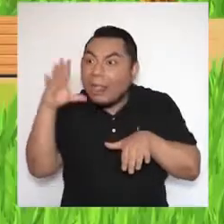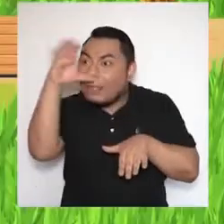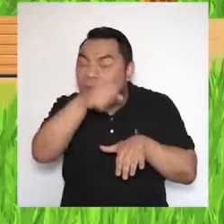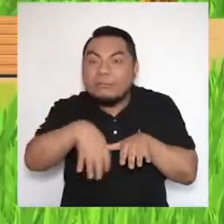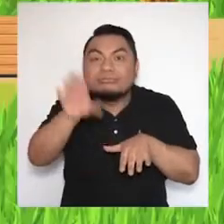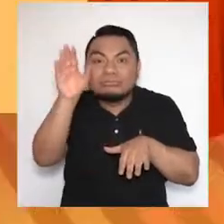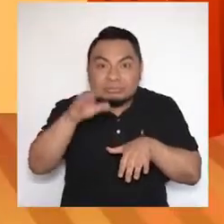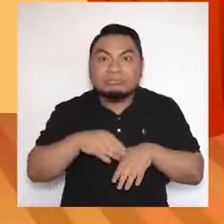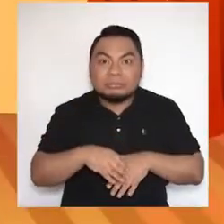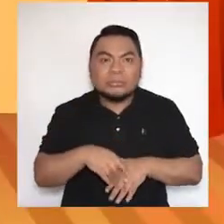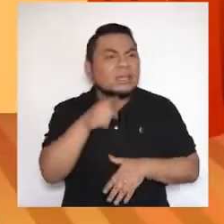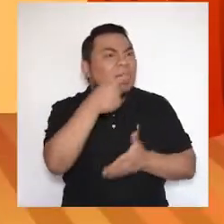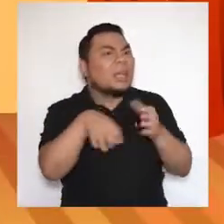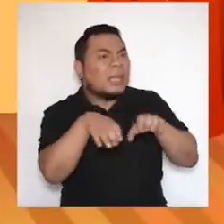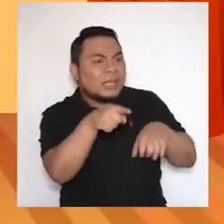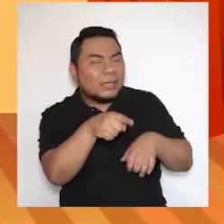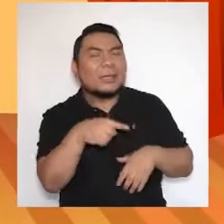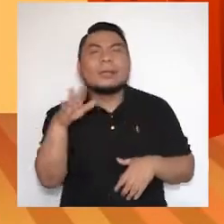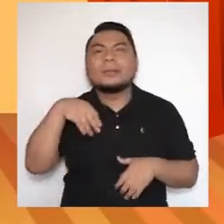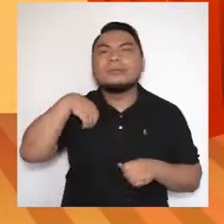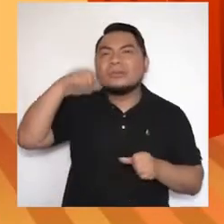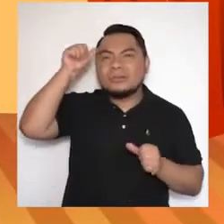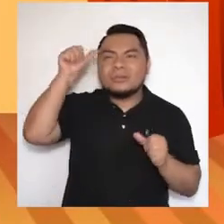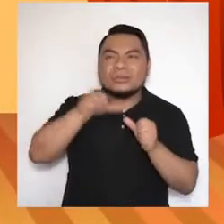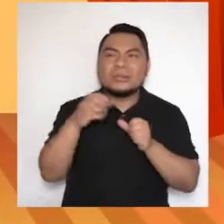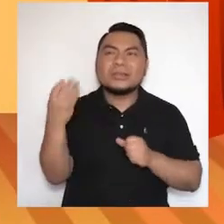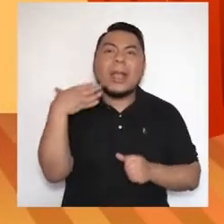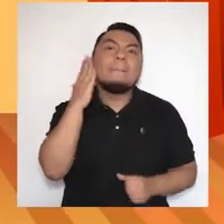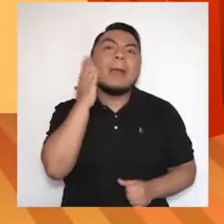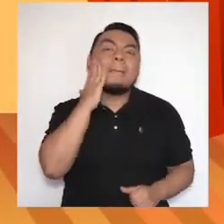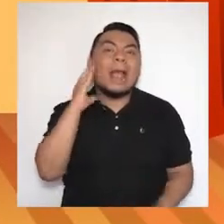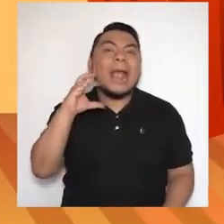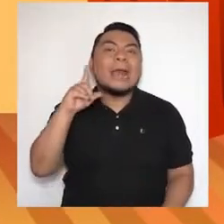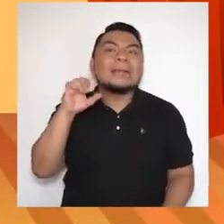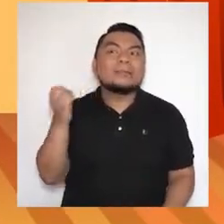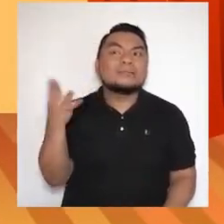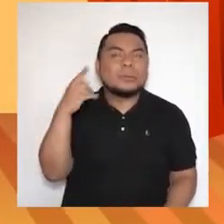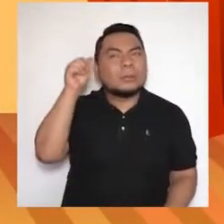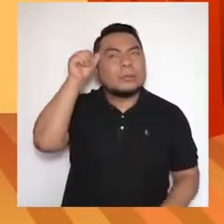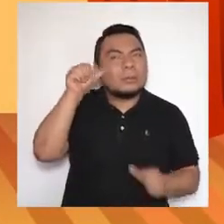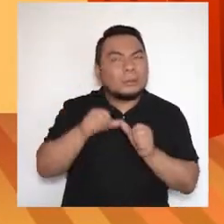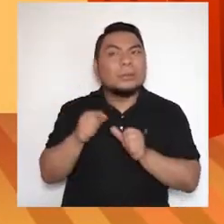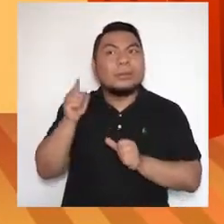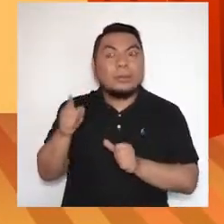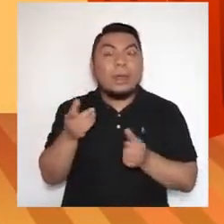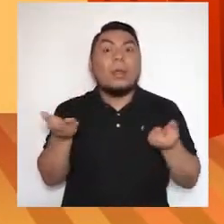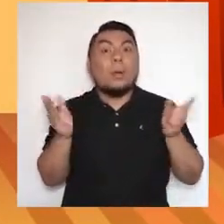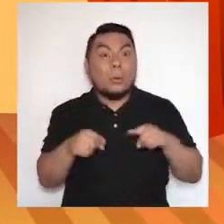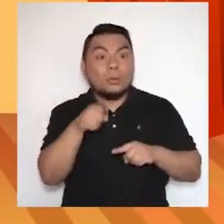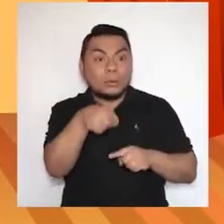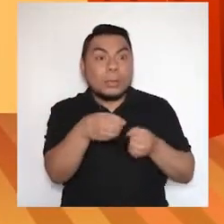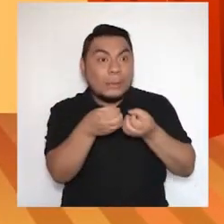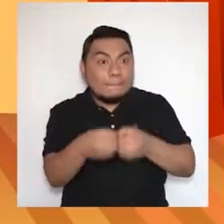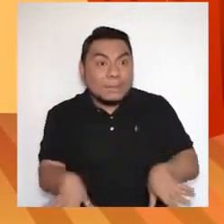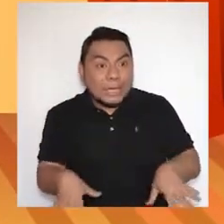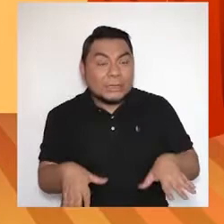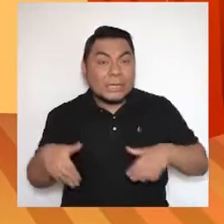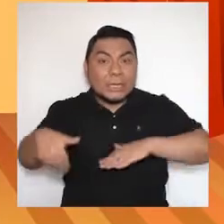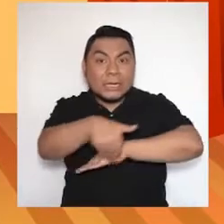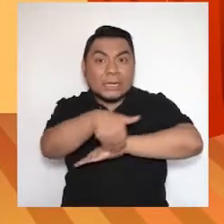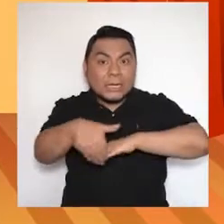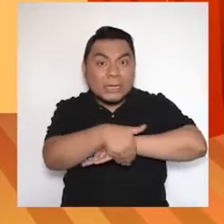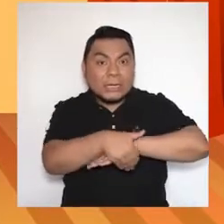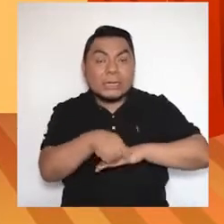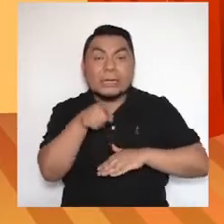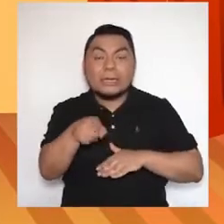¿Y qué hiciste? Recordé lo que siempre dice la mamá de Carlitos. ¡Ay! Si alguna vez te pierdes en la calle,